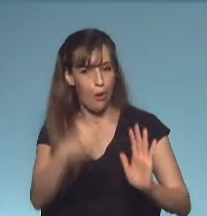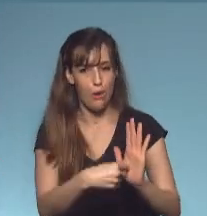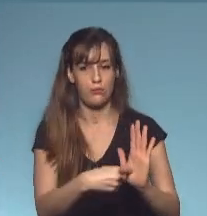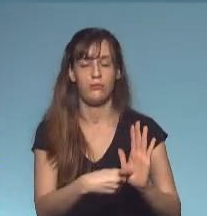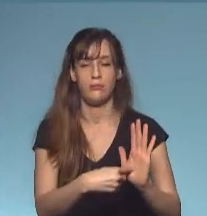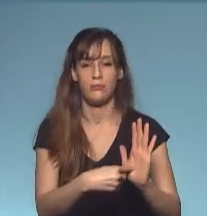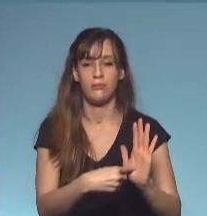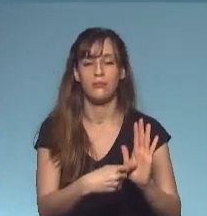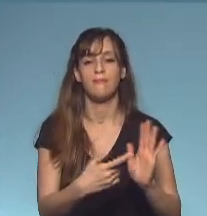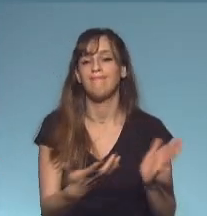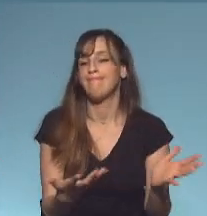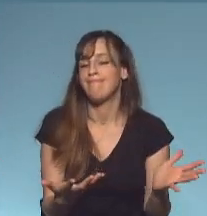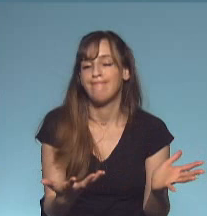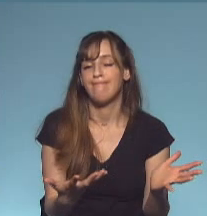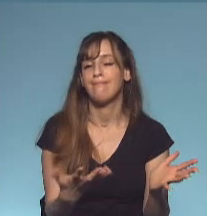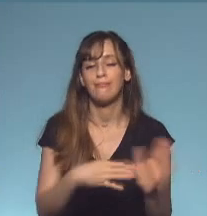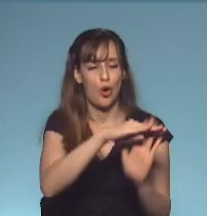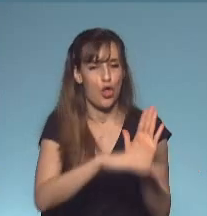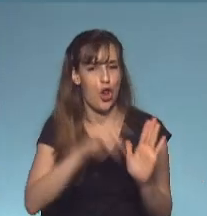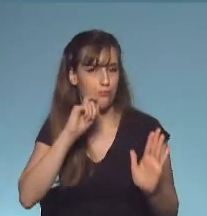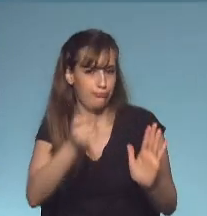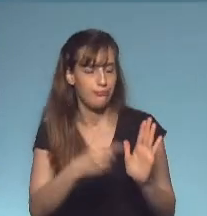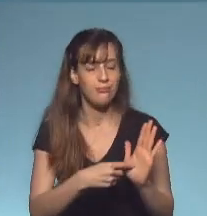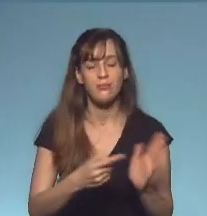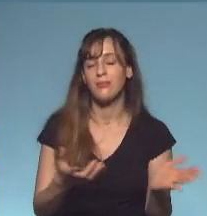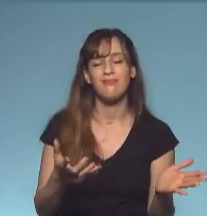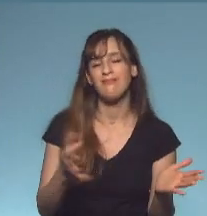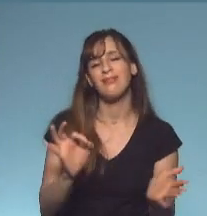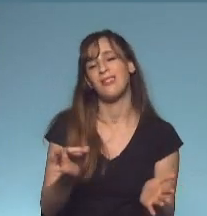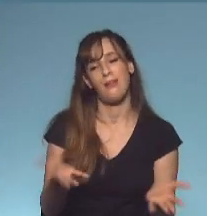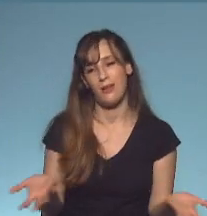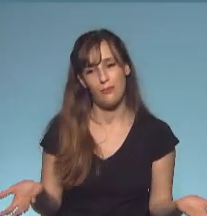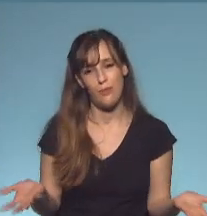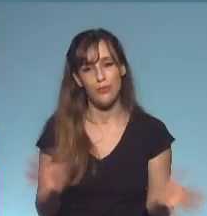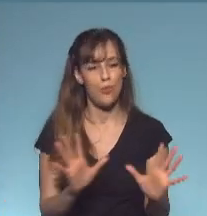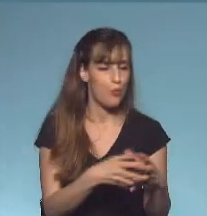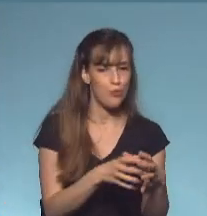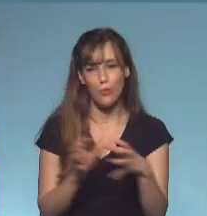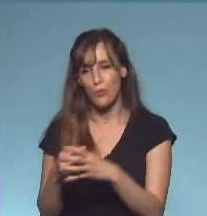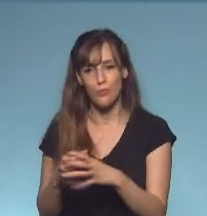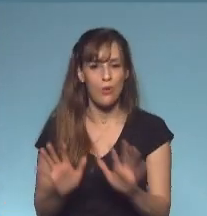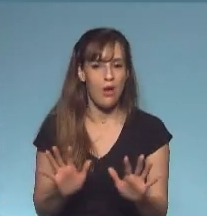Sabemos que atacaron absolutamente todo lo que se hizo, una cosa y lo contrario.